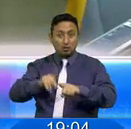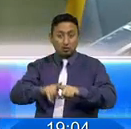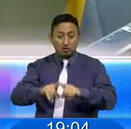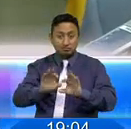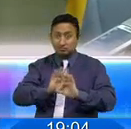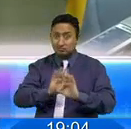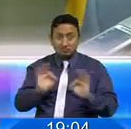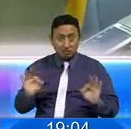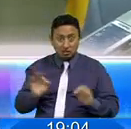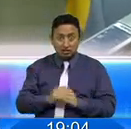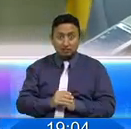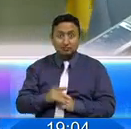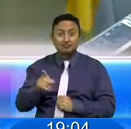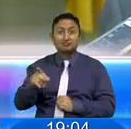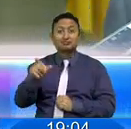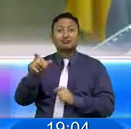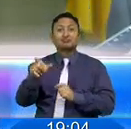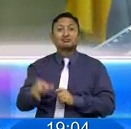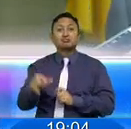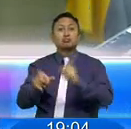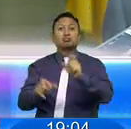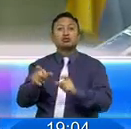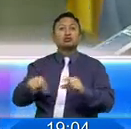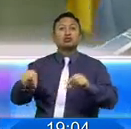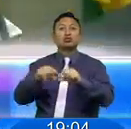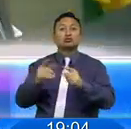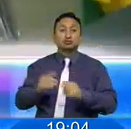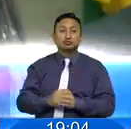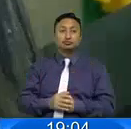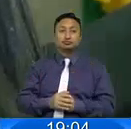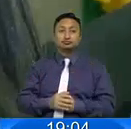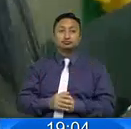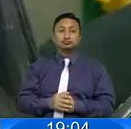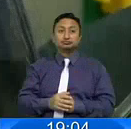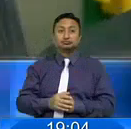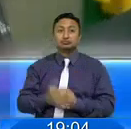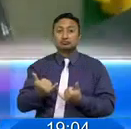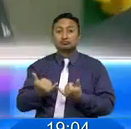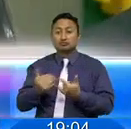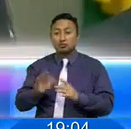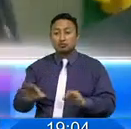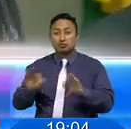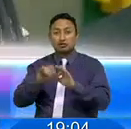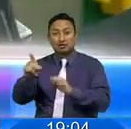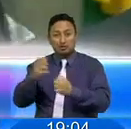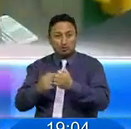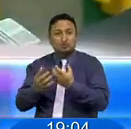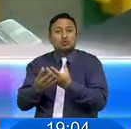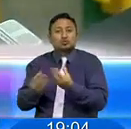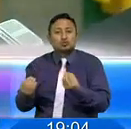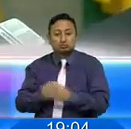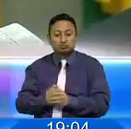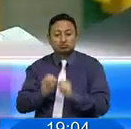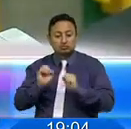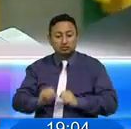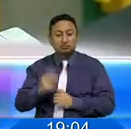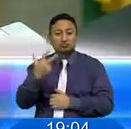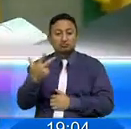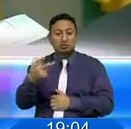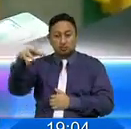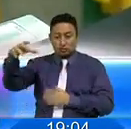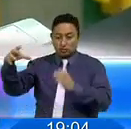de parte de quienes forman parte de este acuerdo aquí lo importante es zanjar esta situación para que las tres comisiones que está en